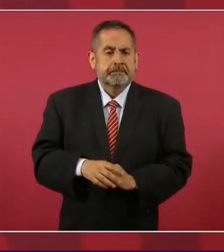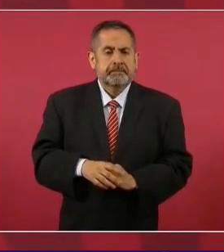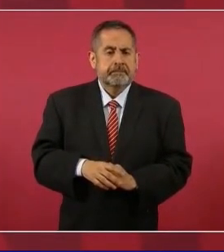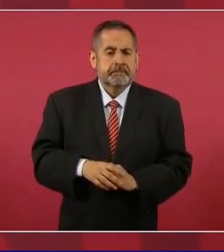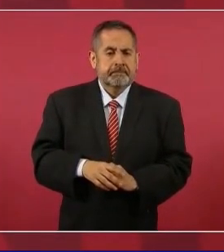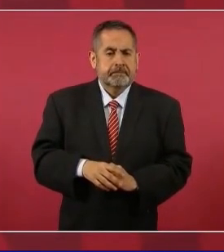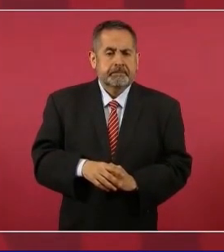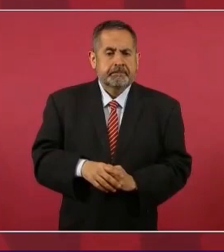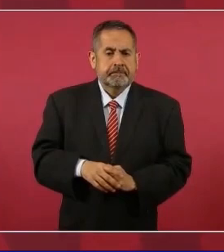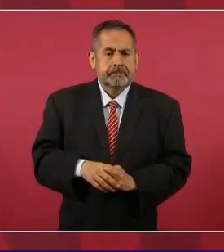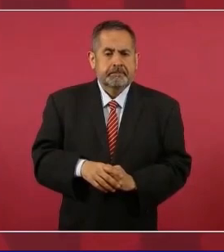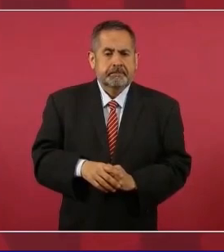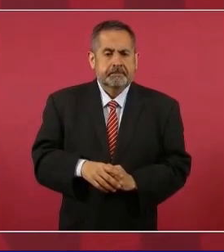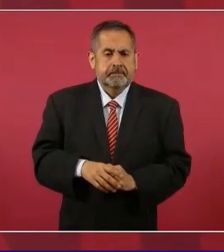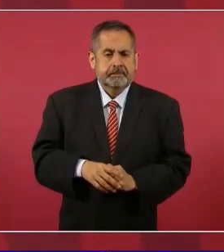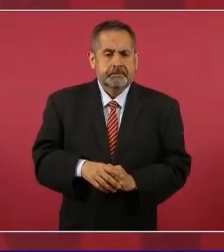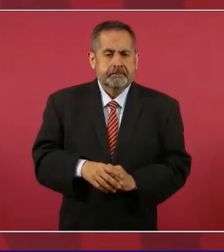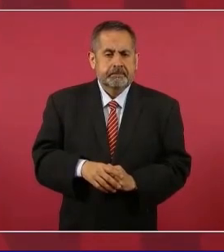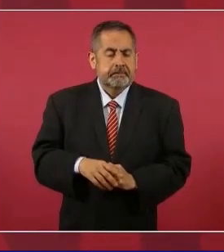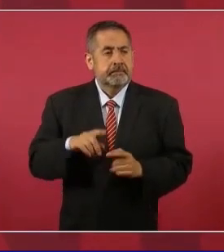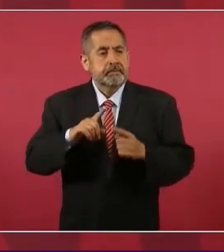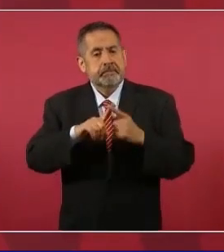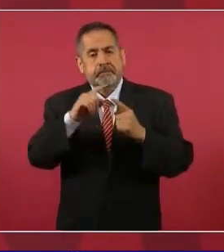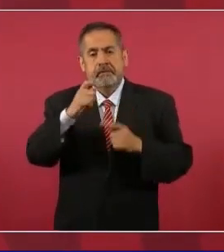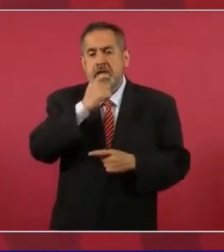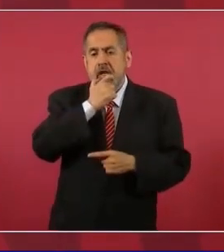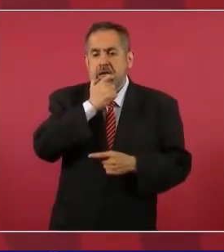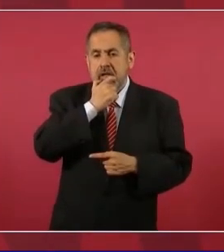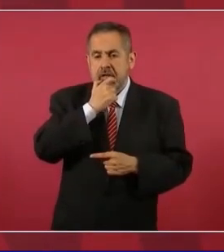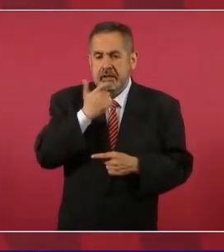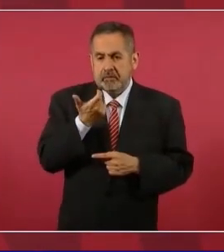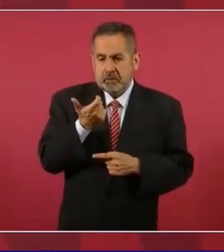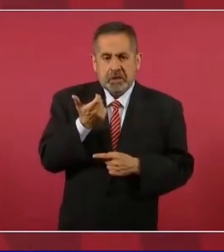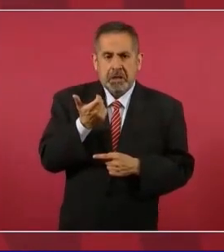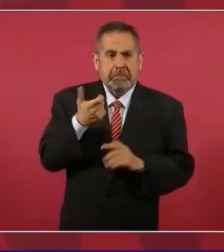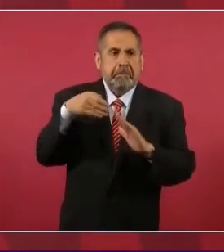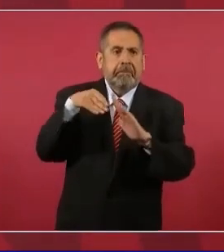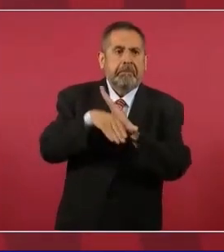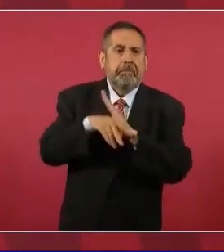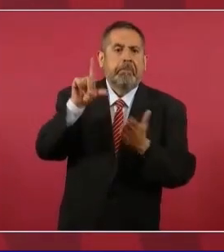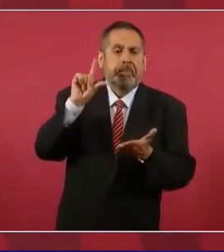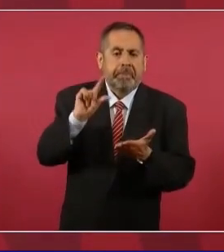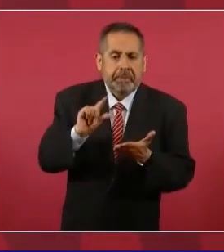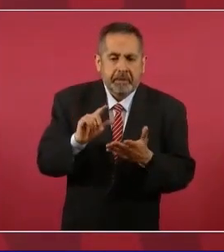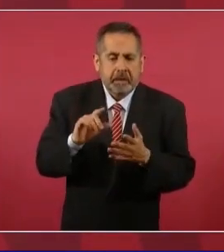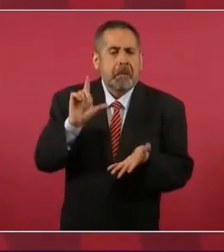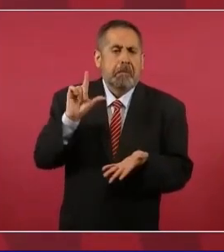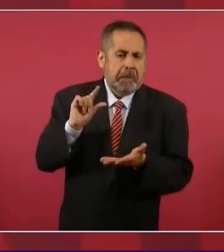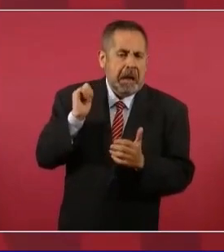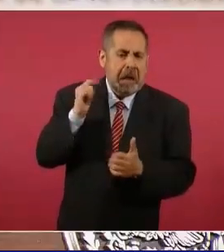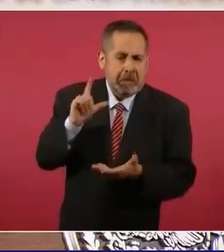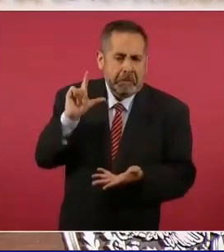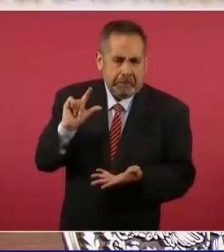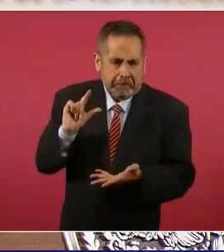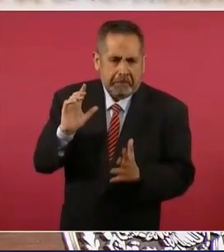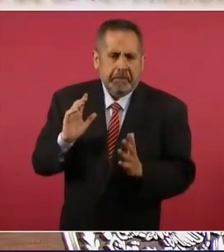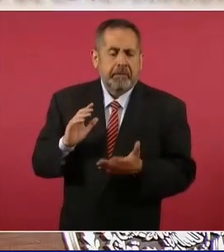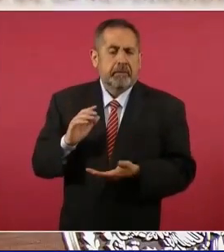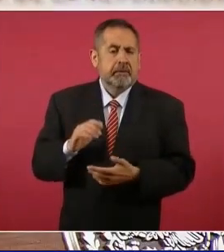No es la libra esterlina que se cayó, no mucho, pero se cayó.